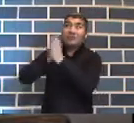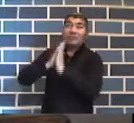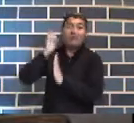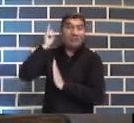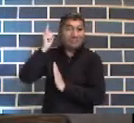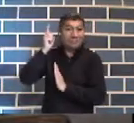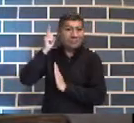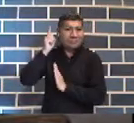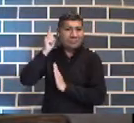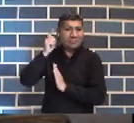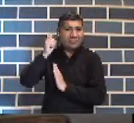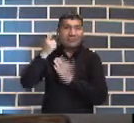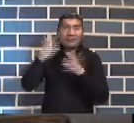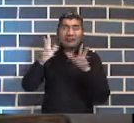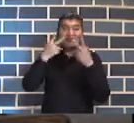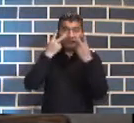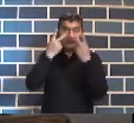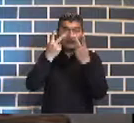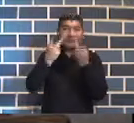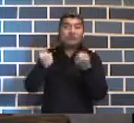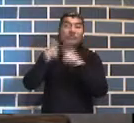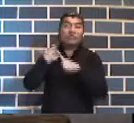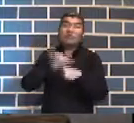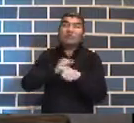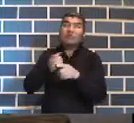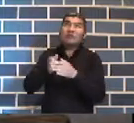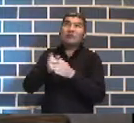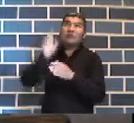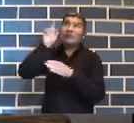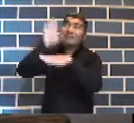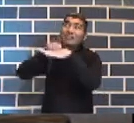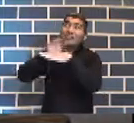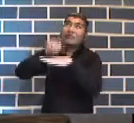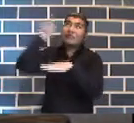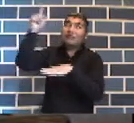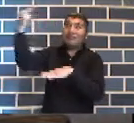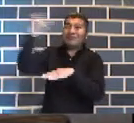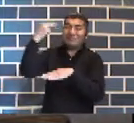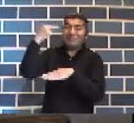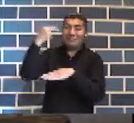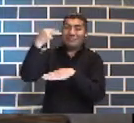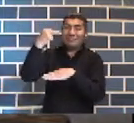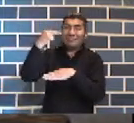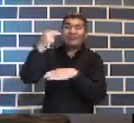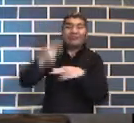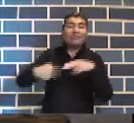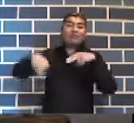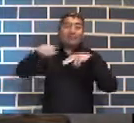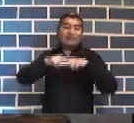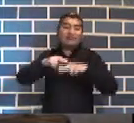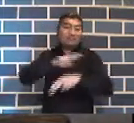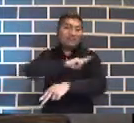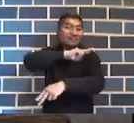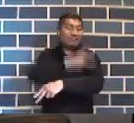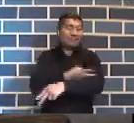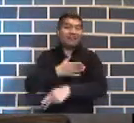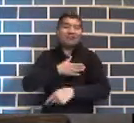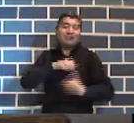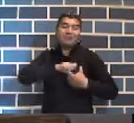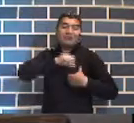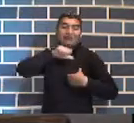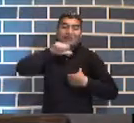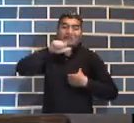escuchado cuando tiempo que me escuchaste a creciste el valor en mi alma